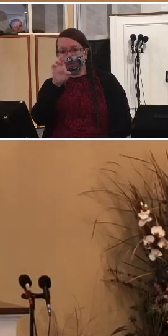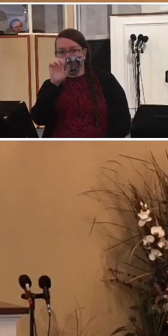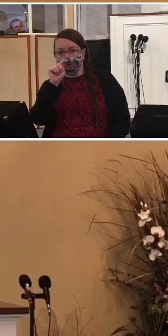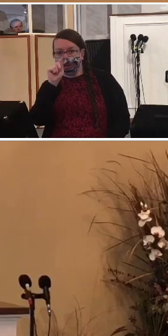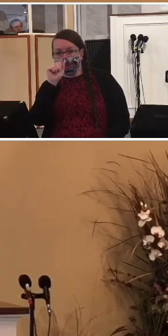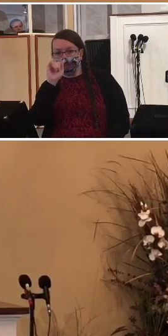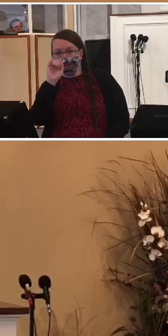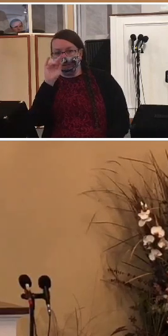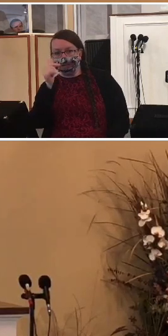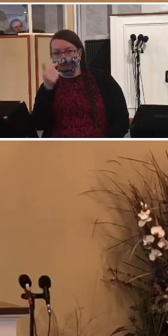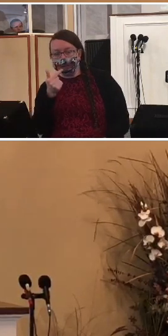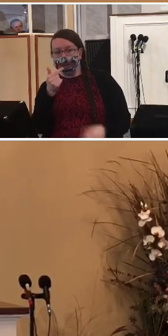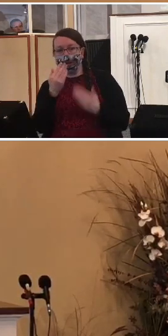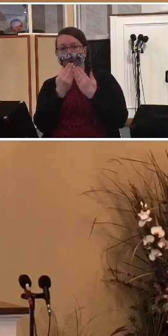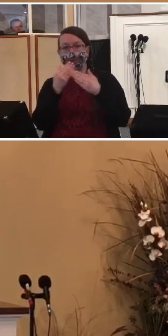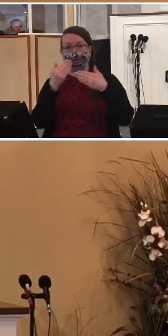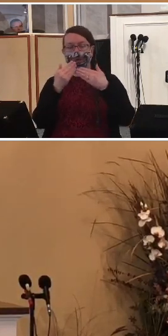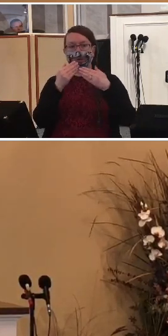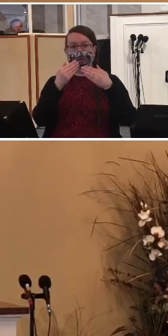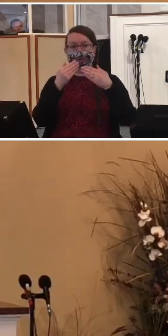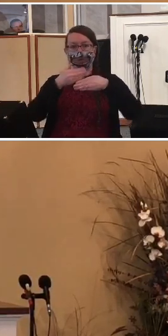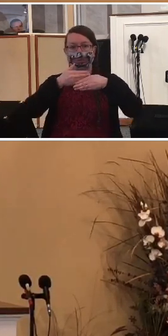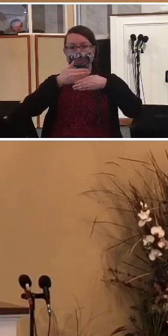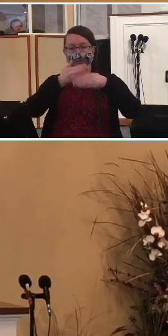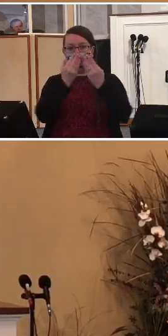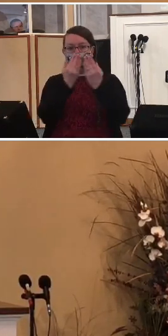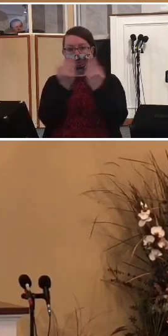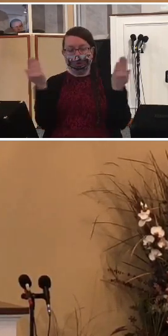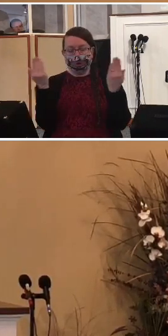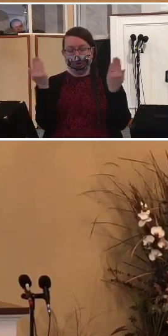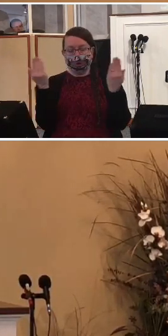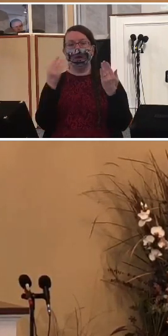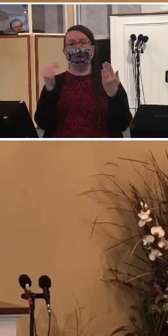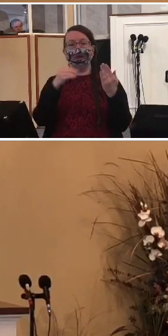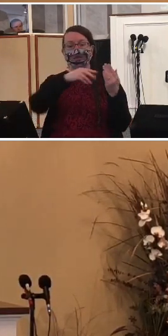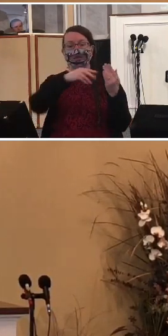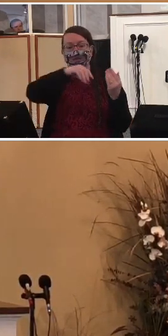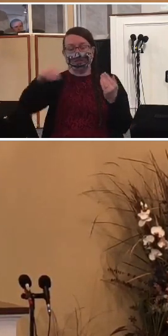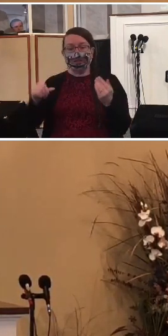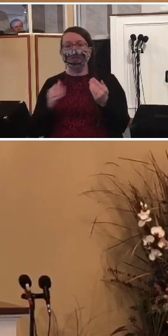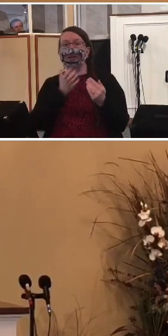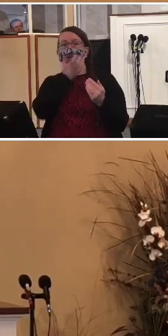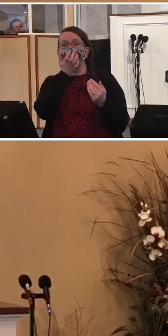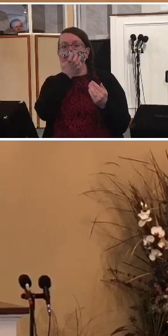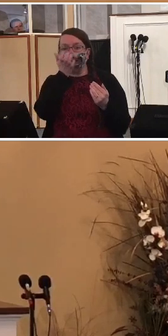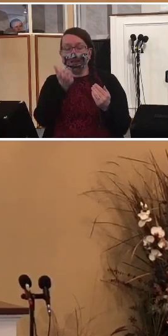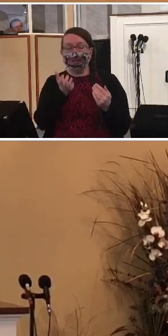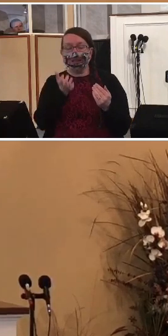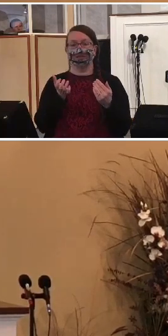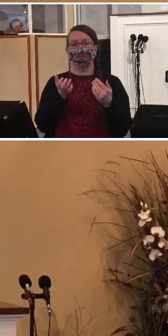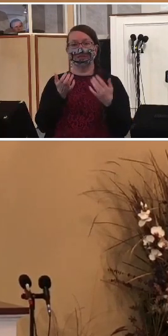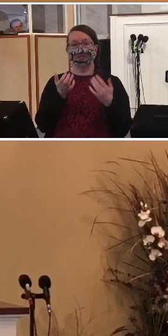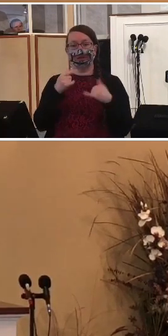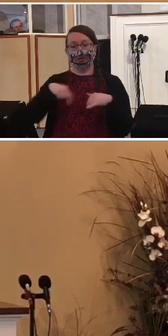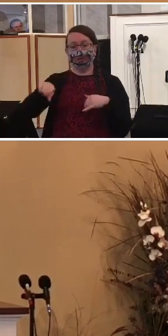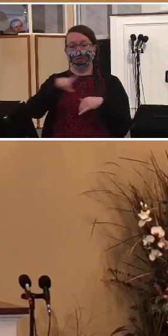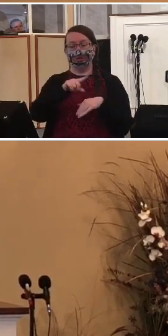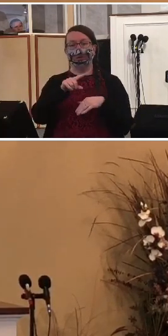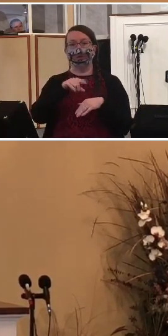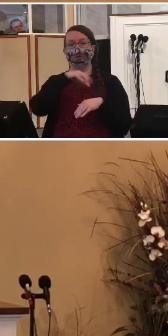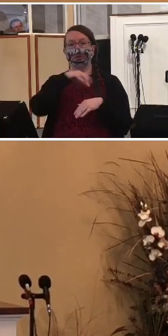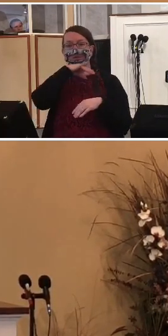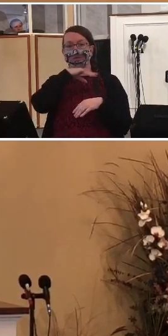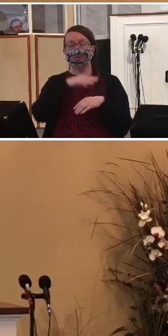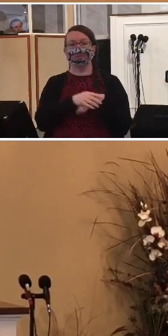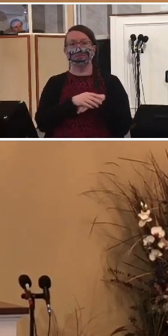poner un poco de agua, porque ahora mismo lo que tenemos es mucho sucio. Y vamos a hacer más, aleluya. Si tú